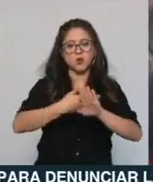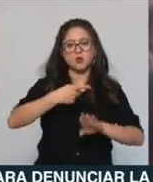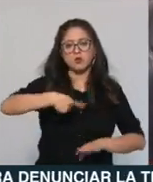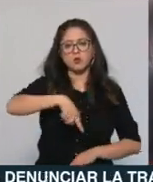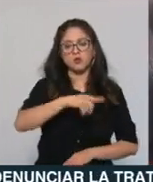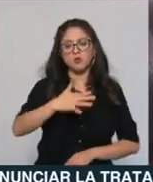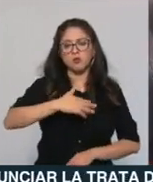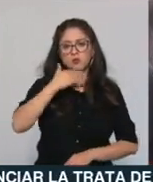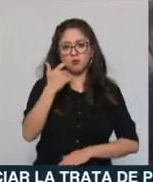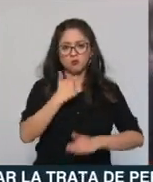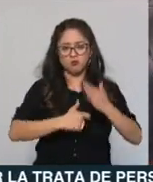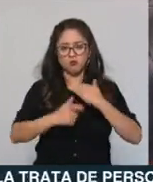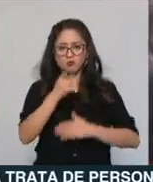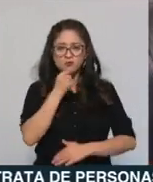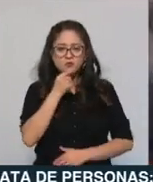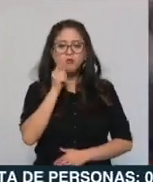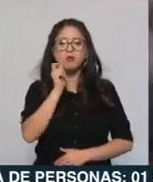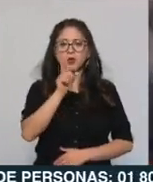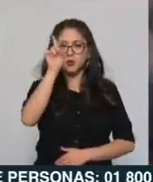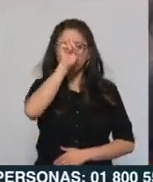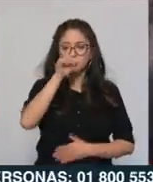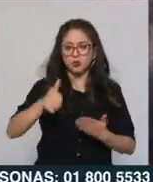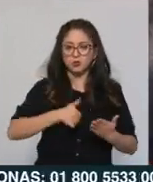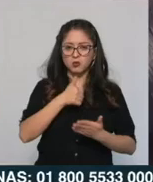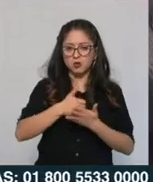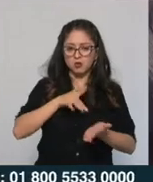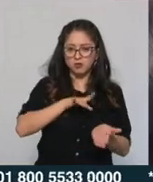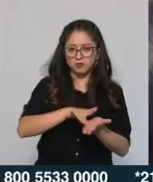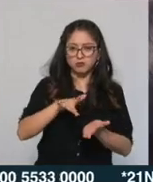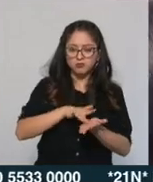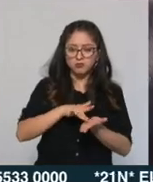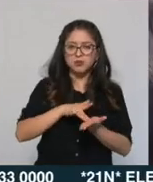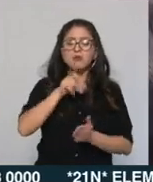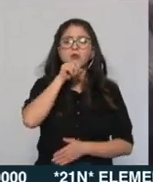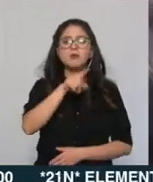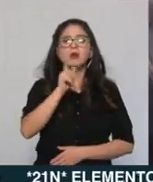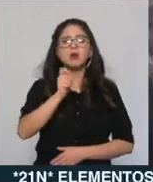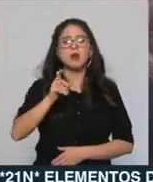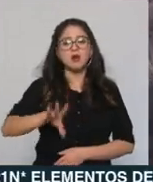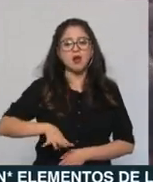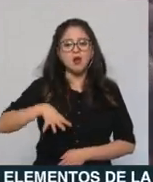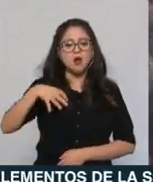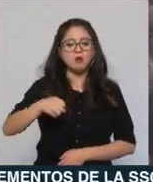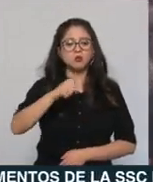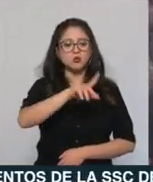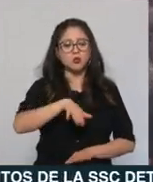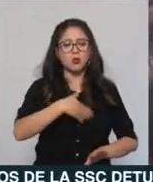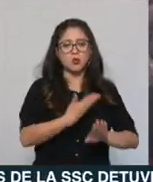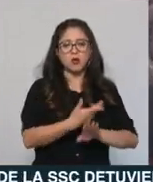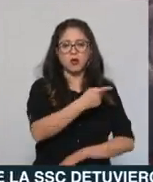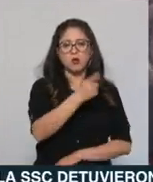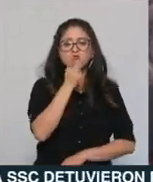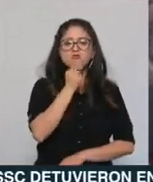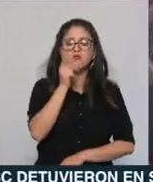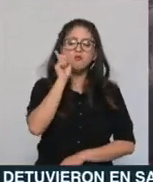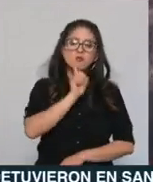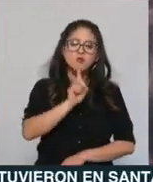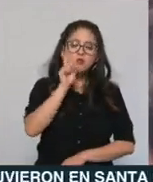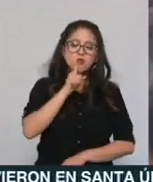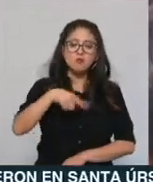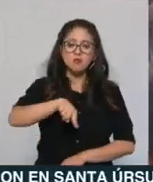policial, nos está ayudando el Consejo Ciudadano, y otra para el abuso de mujeres policías también dentro de la